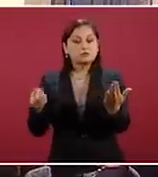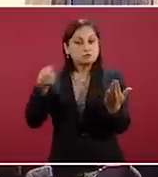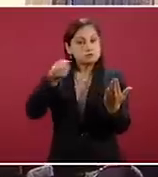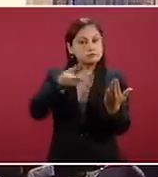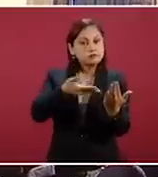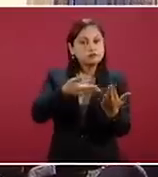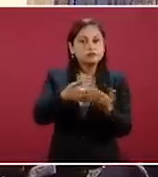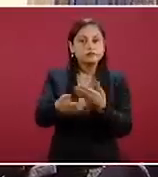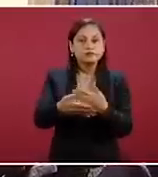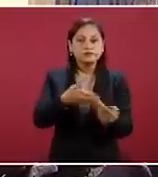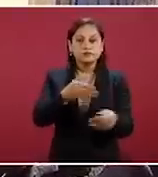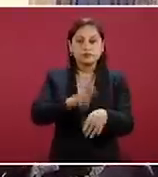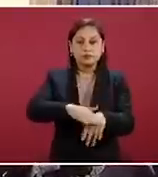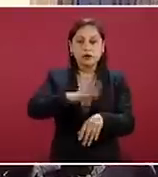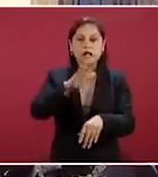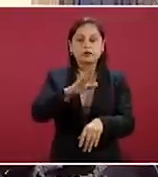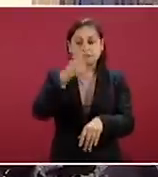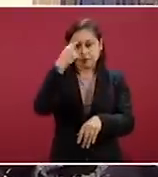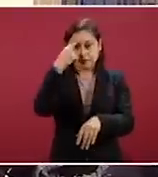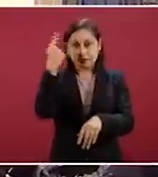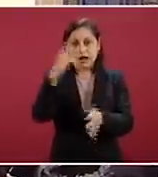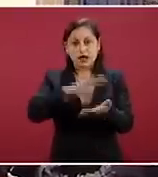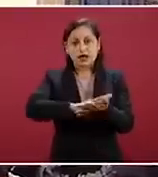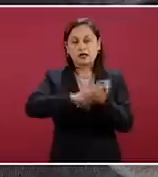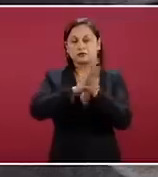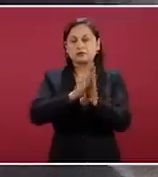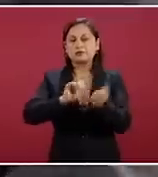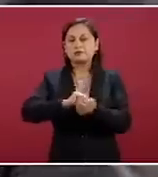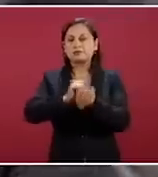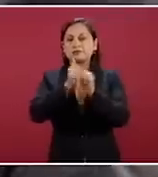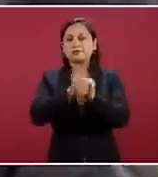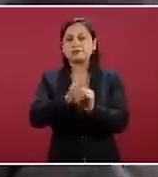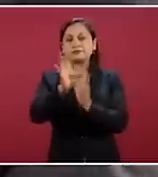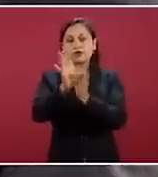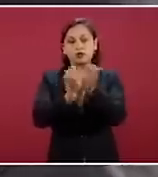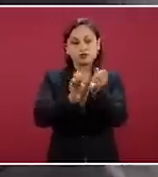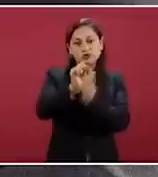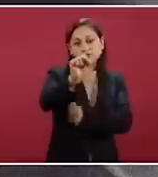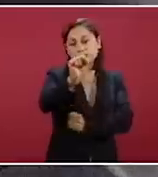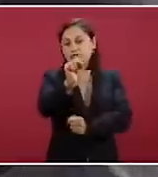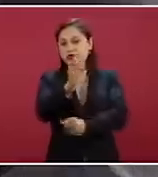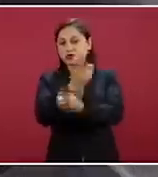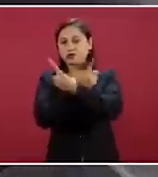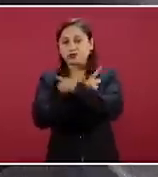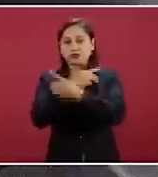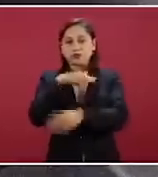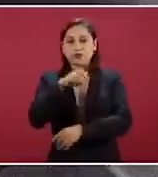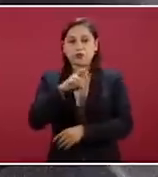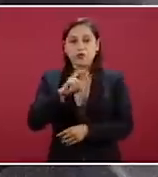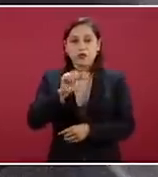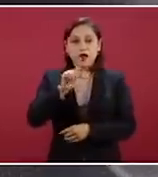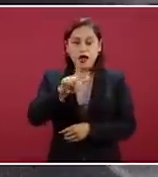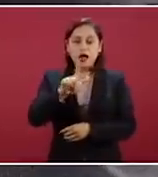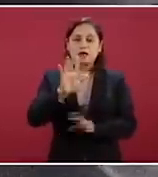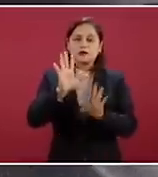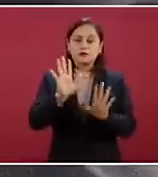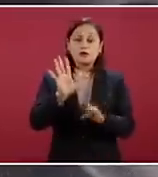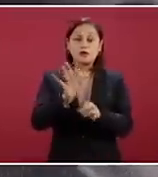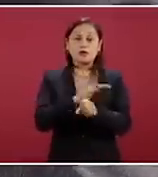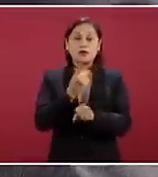una constitución moral. Y como a nosotros nos importa mucho el que haya polémica y el que haya